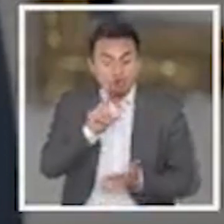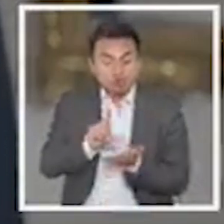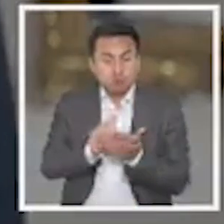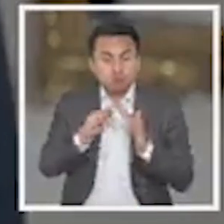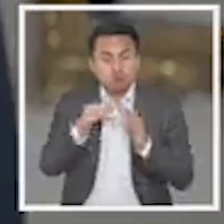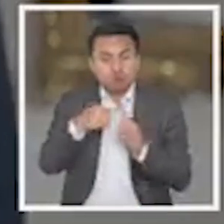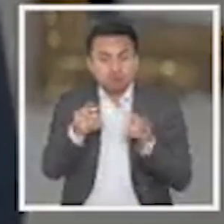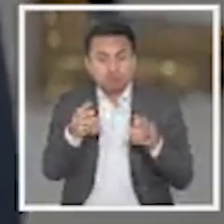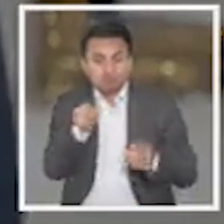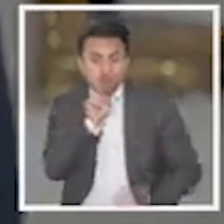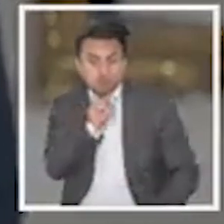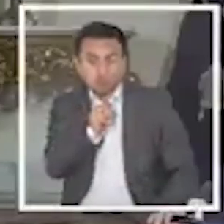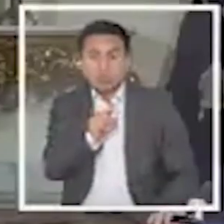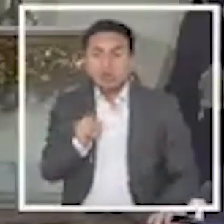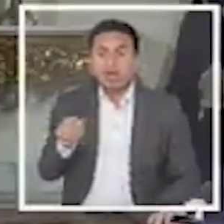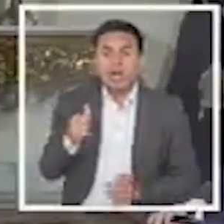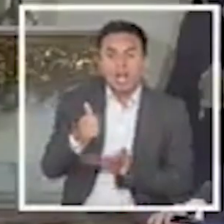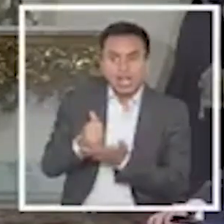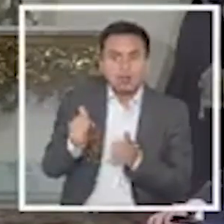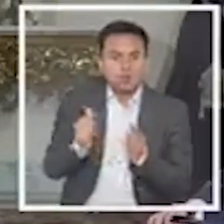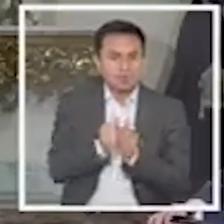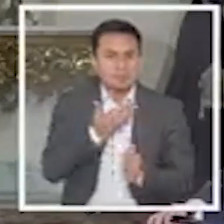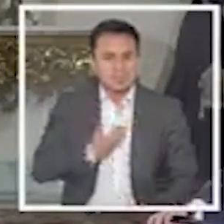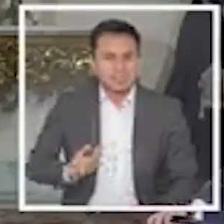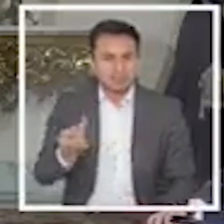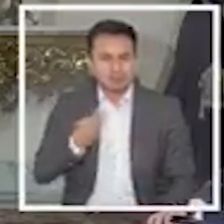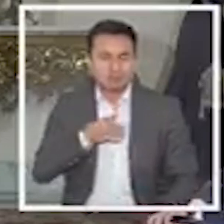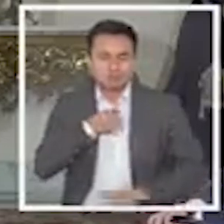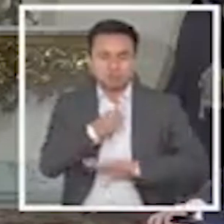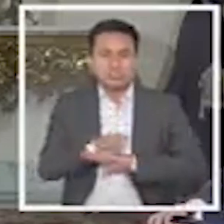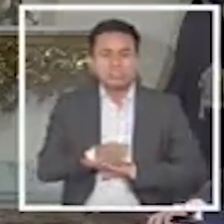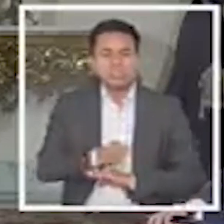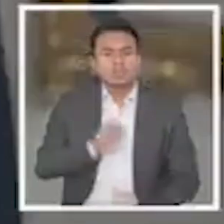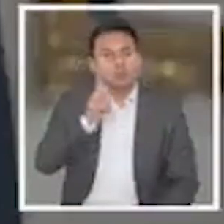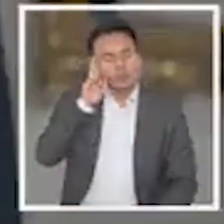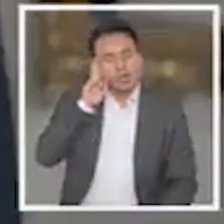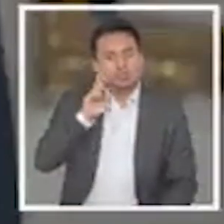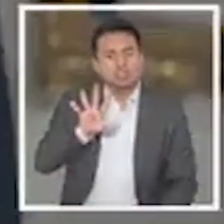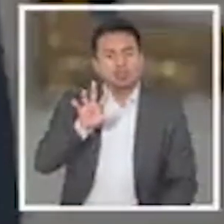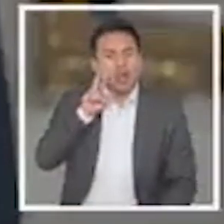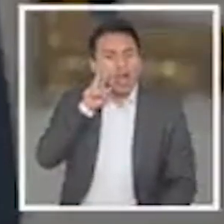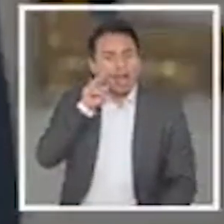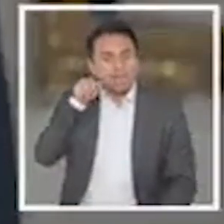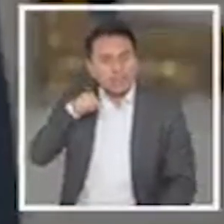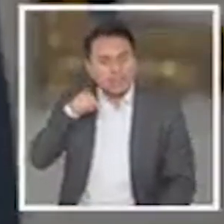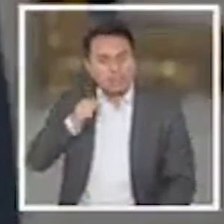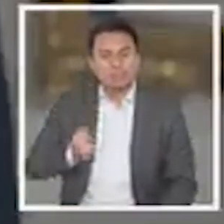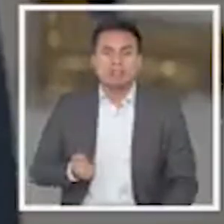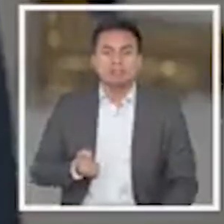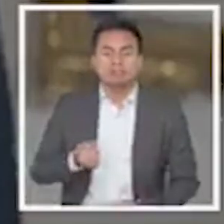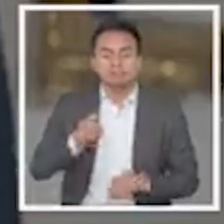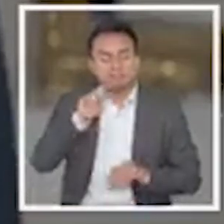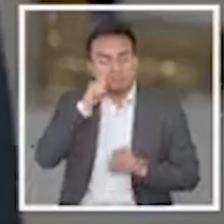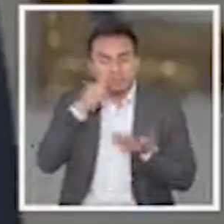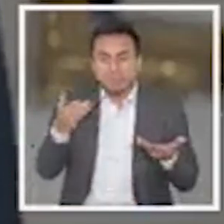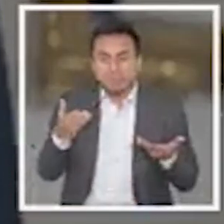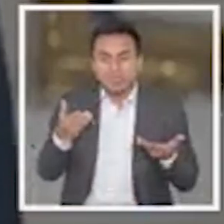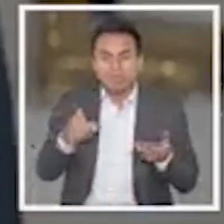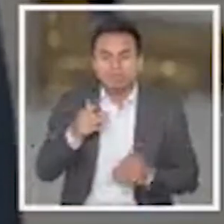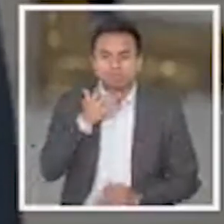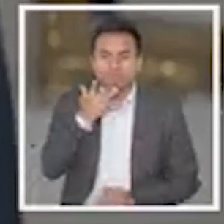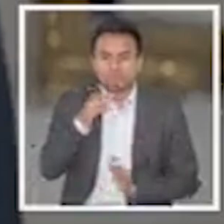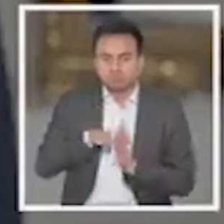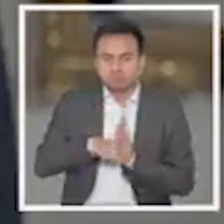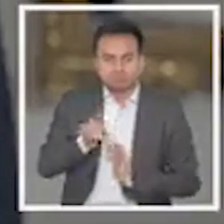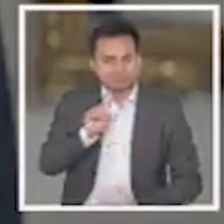con el alcalde, que hayamos estado juntos ambos presidentes conmemorando este 5 de abril, es algo no